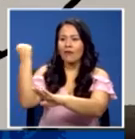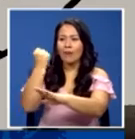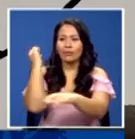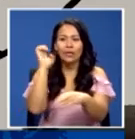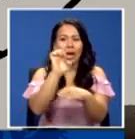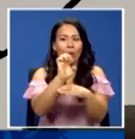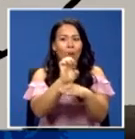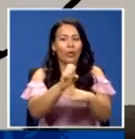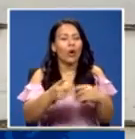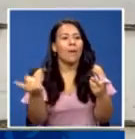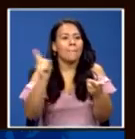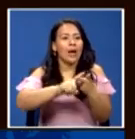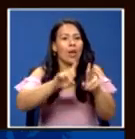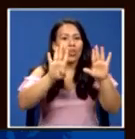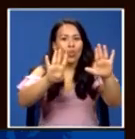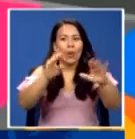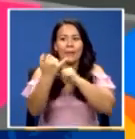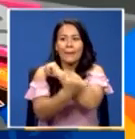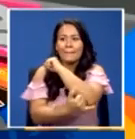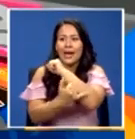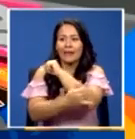y otros nueve países